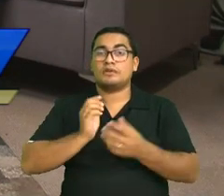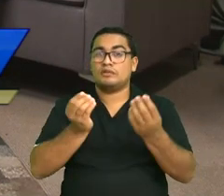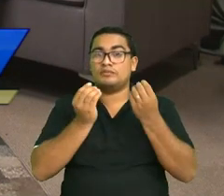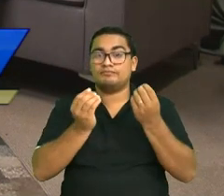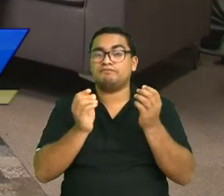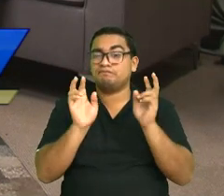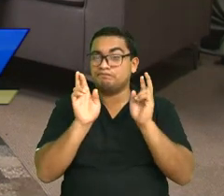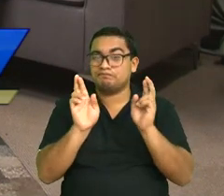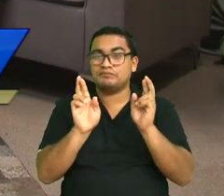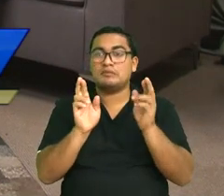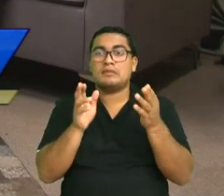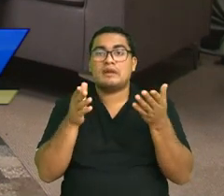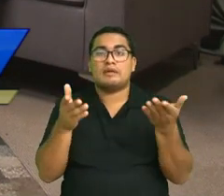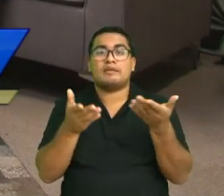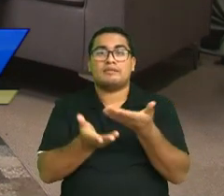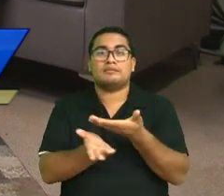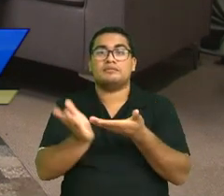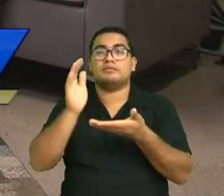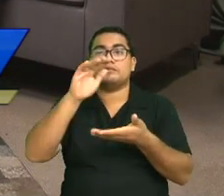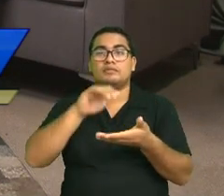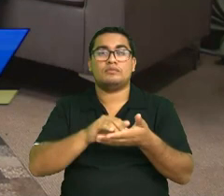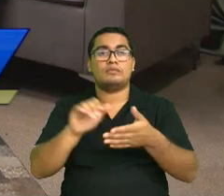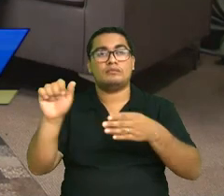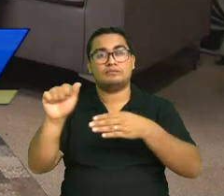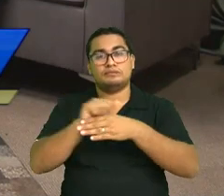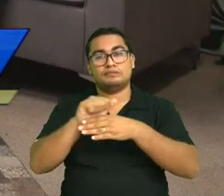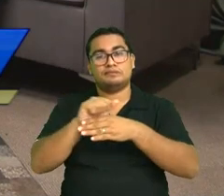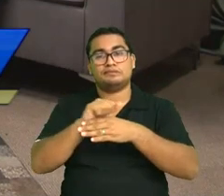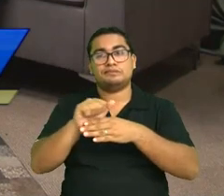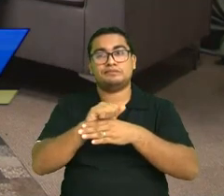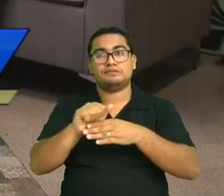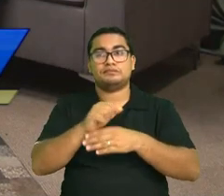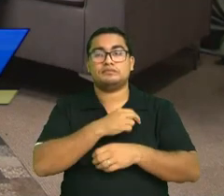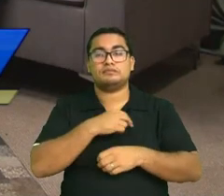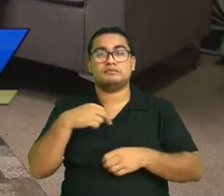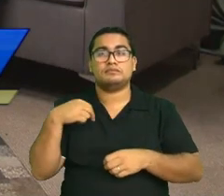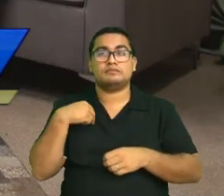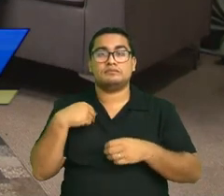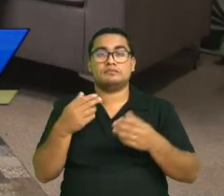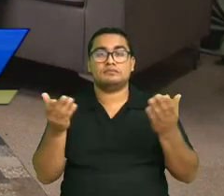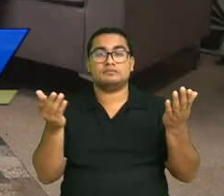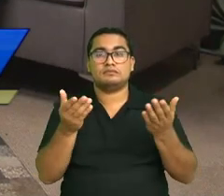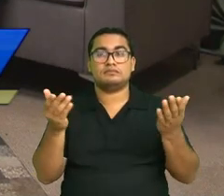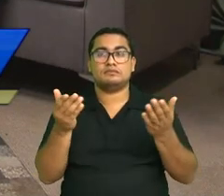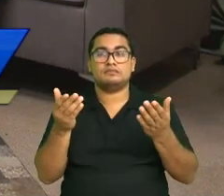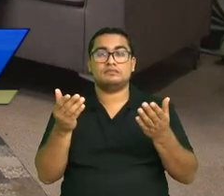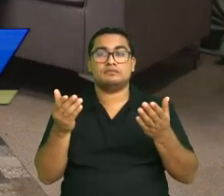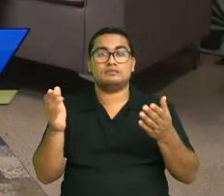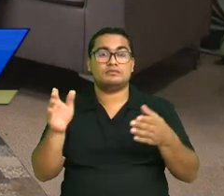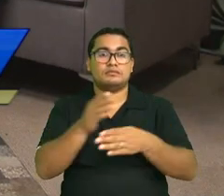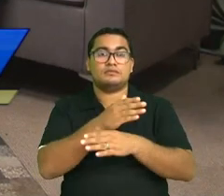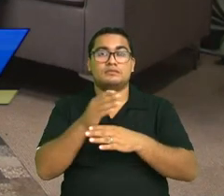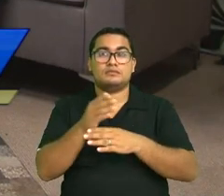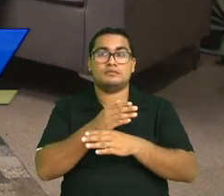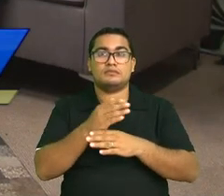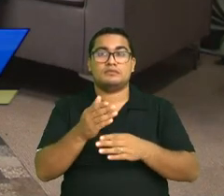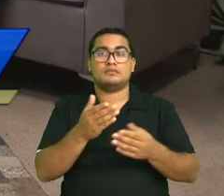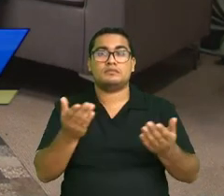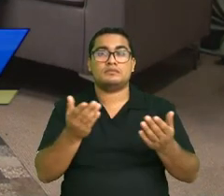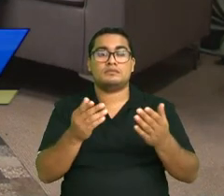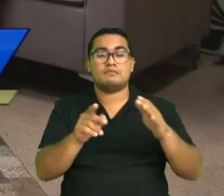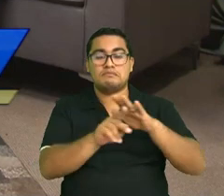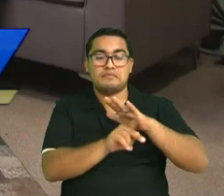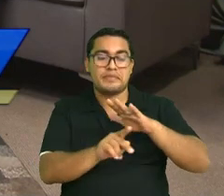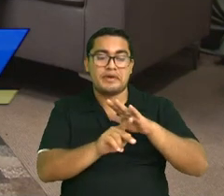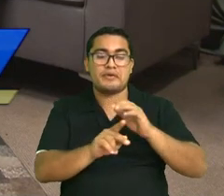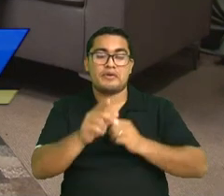para retomar, digamos, todas estas prácticas que también se han venido haciendo ya desde los subsistemas de educación general básica y media,